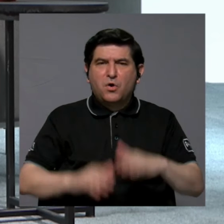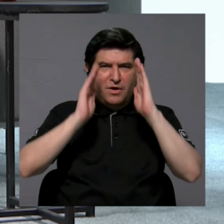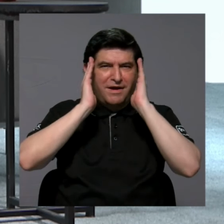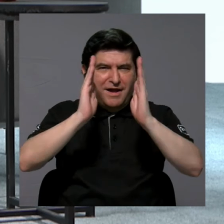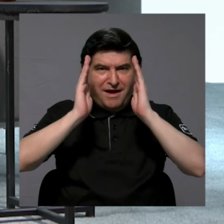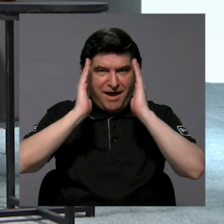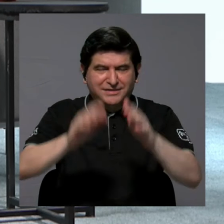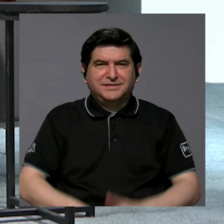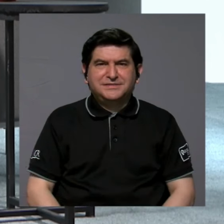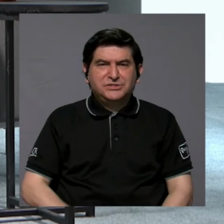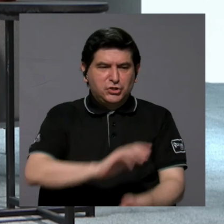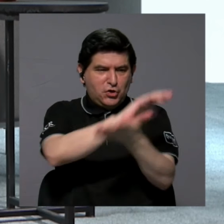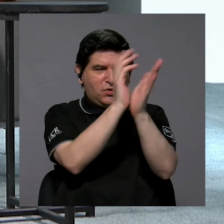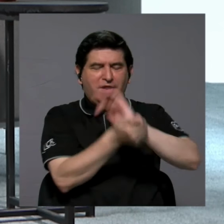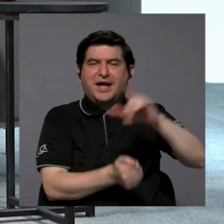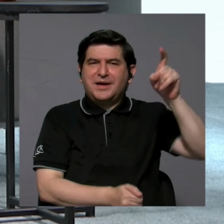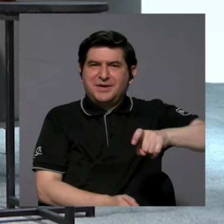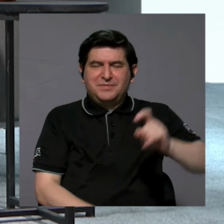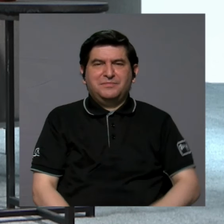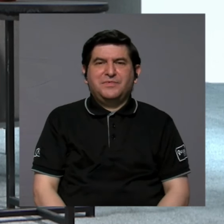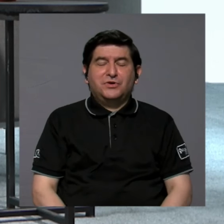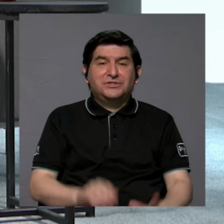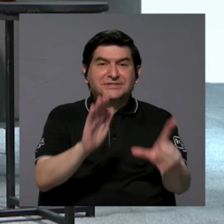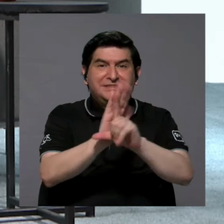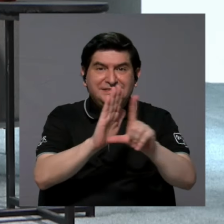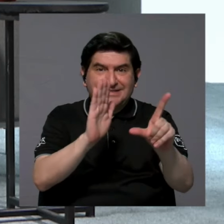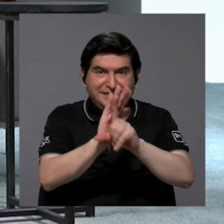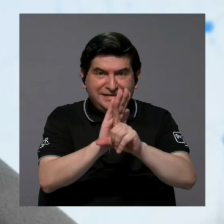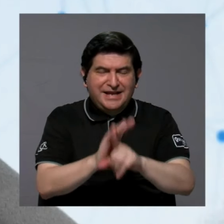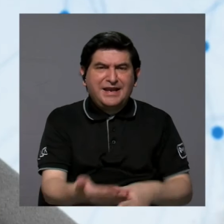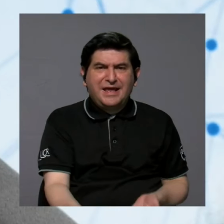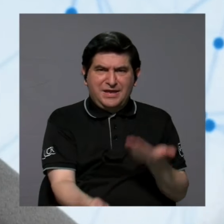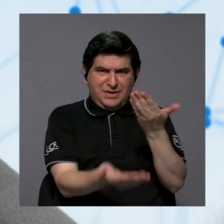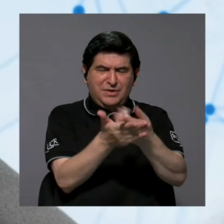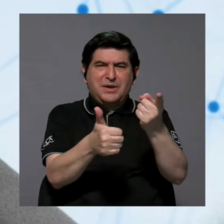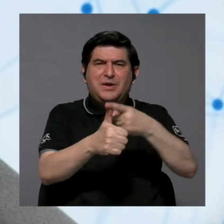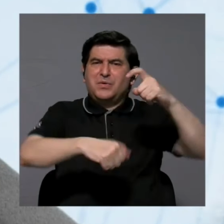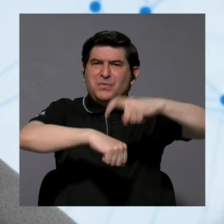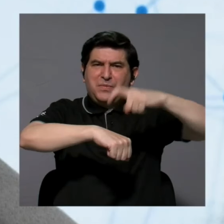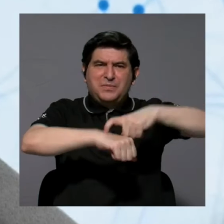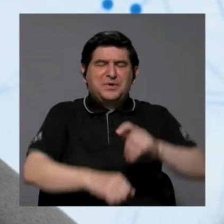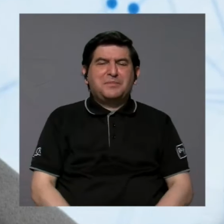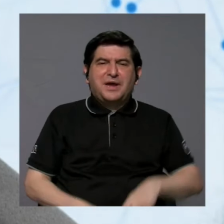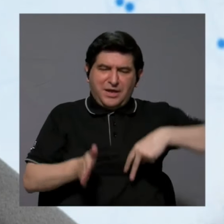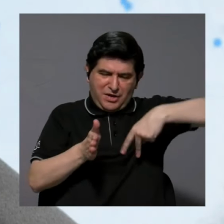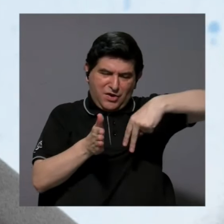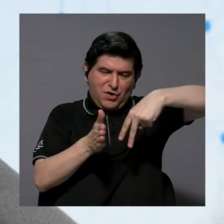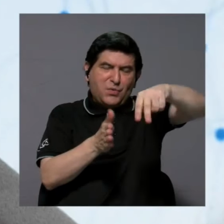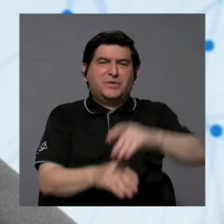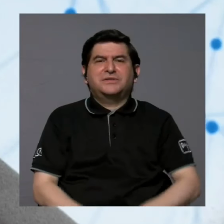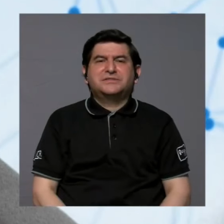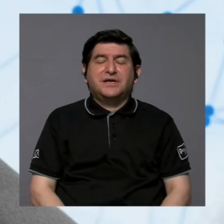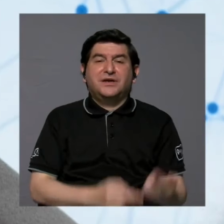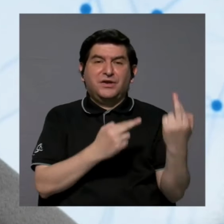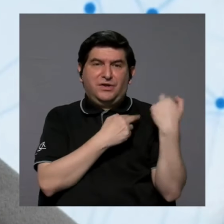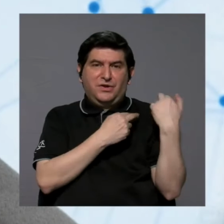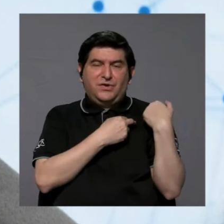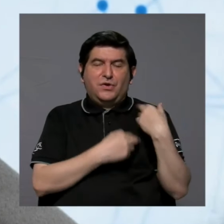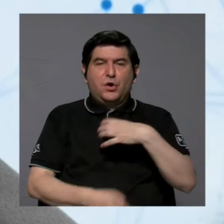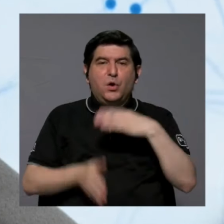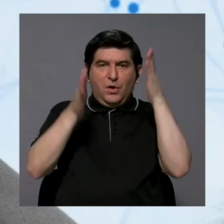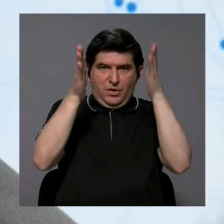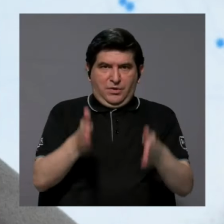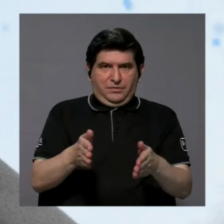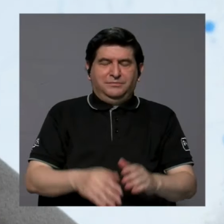atención se le ha prestado a los cambios que se necesitan. Nuestra legislación plantea en un primer término que las aceras son responsabilidad